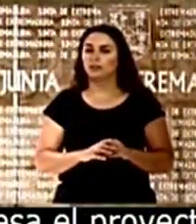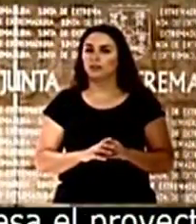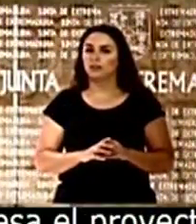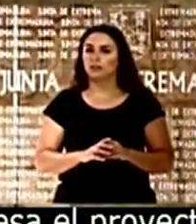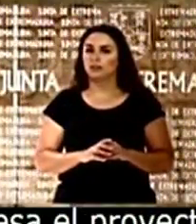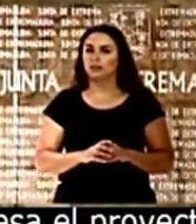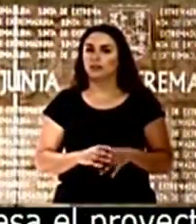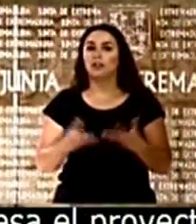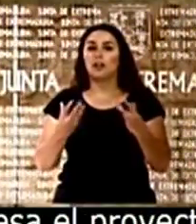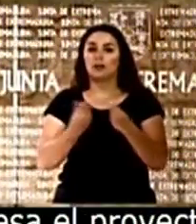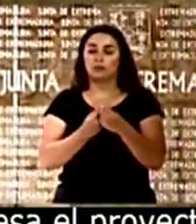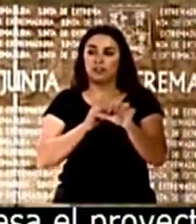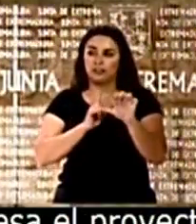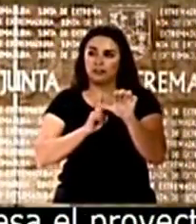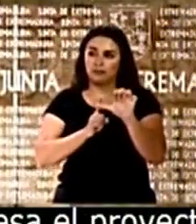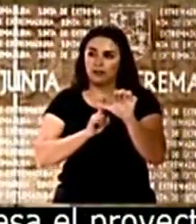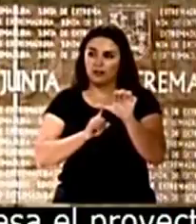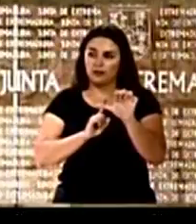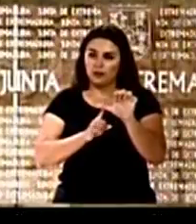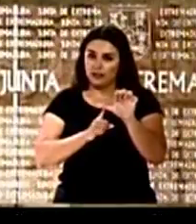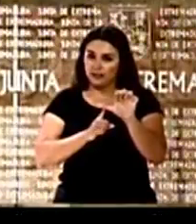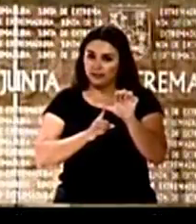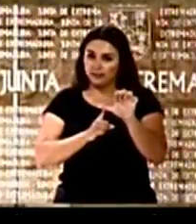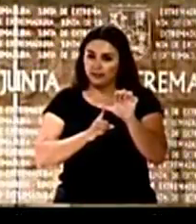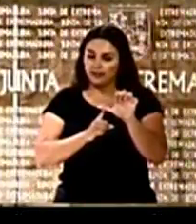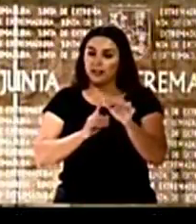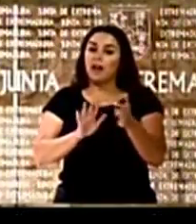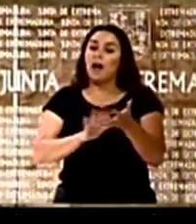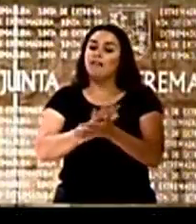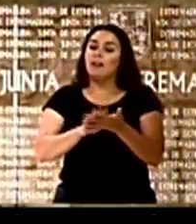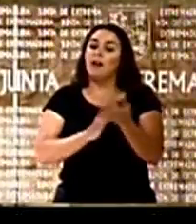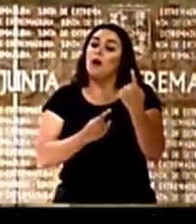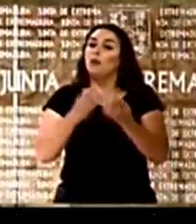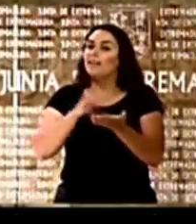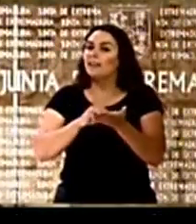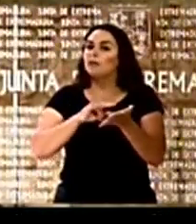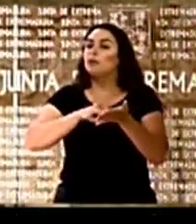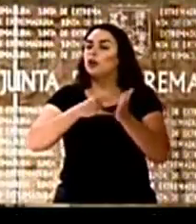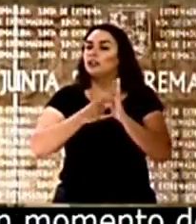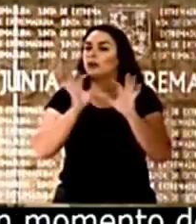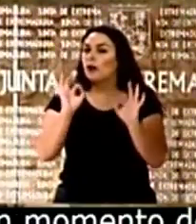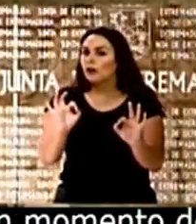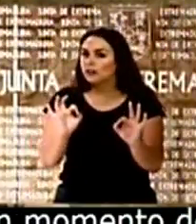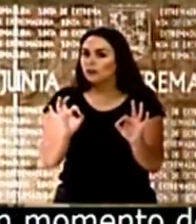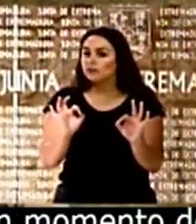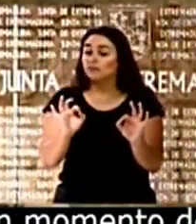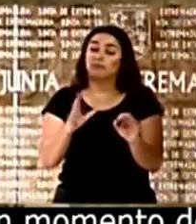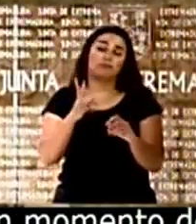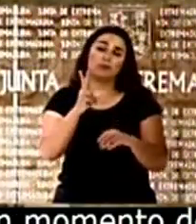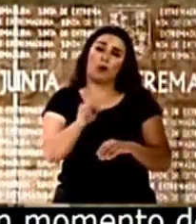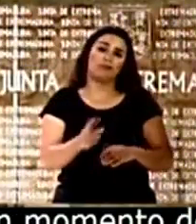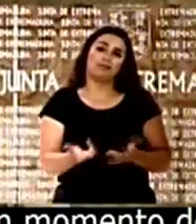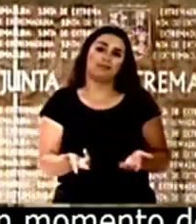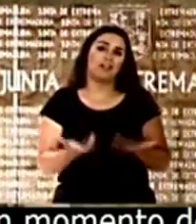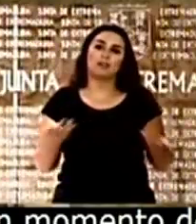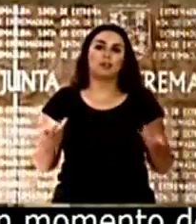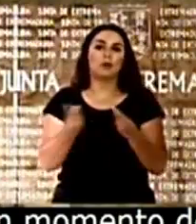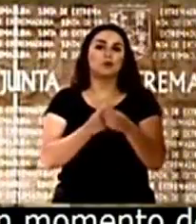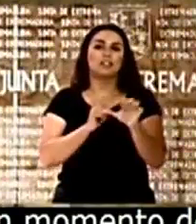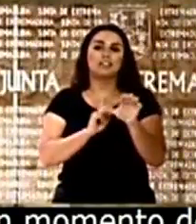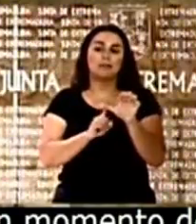¿La Junta de Extremadura ha hablado en algún momento de algún proyecto en concreto? No. Por tanto, la Junta de